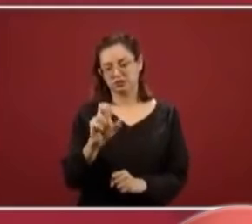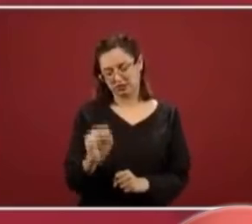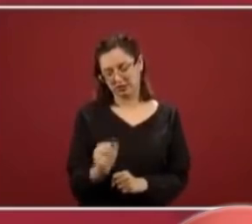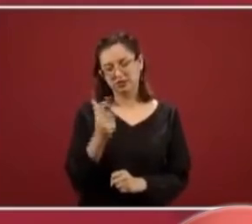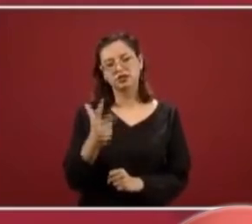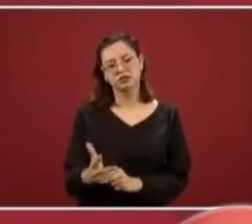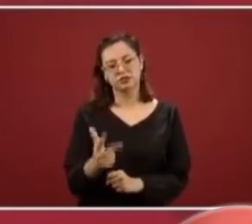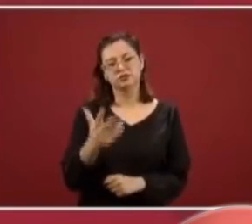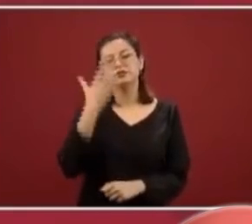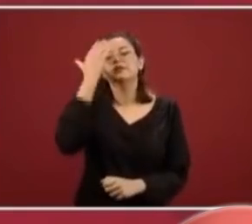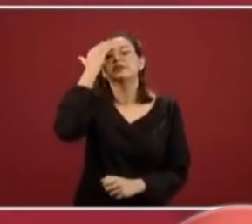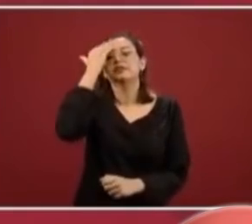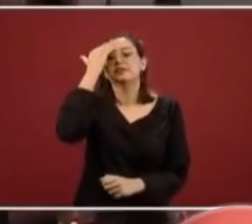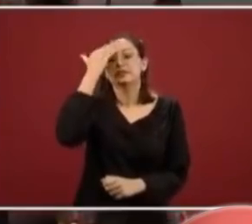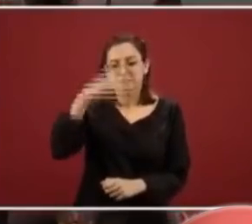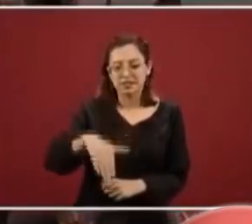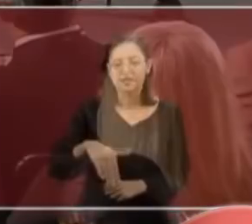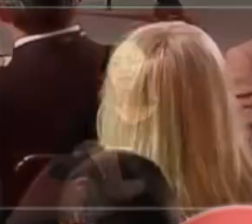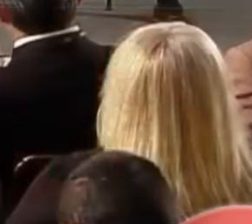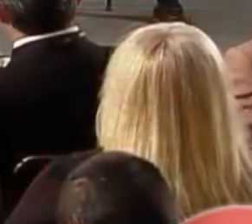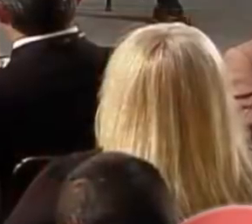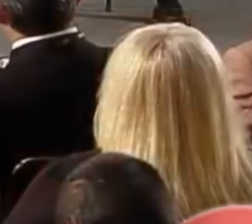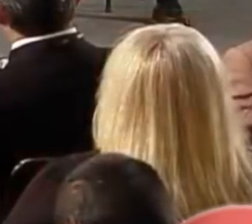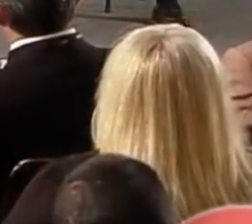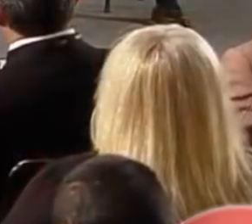aunque ahí hay